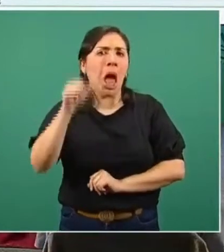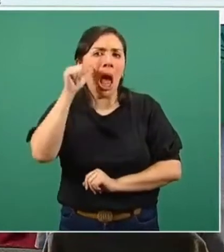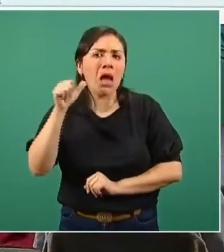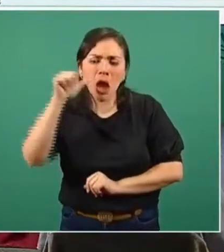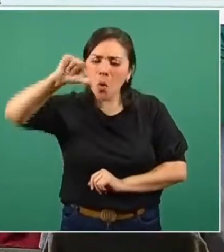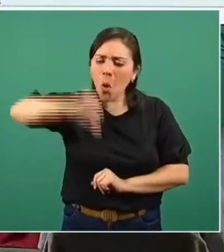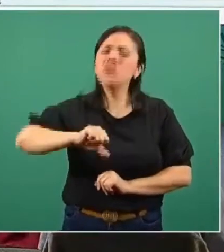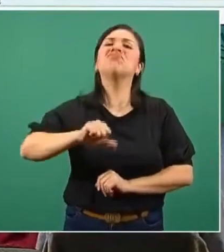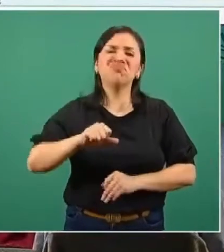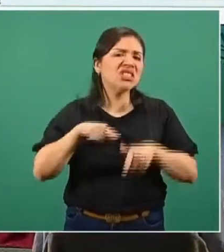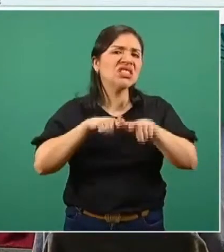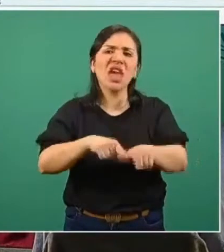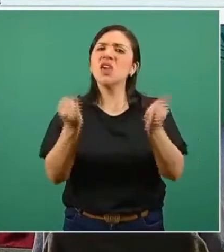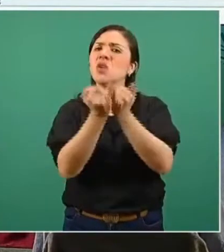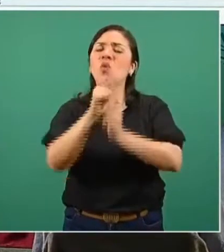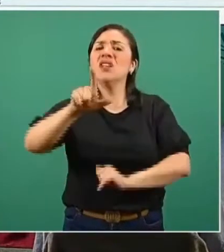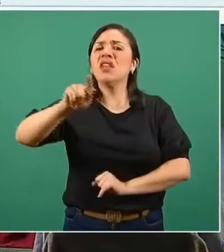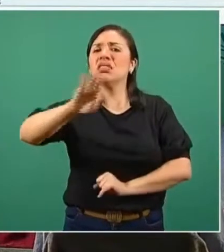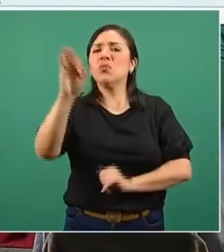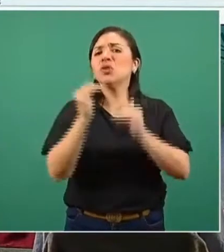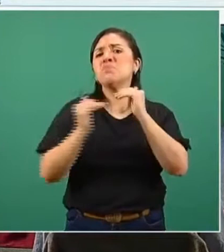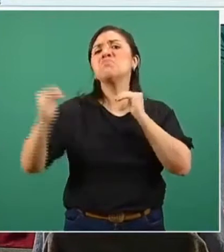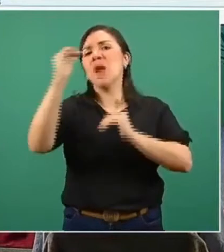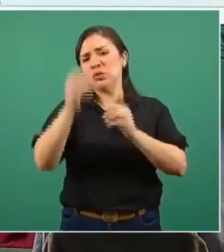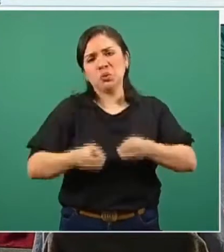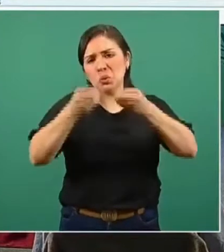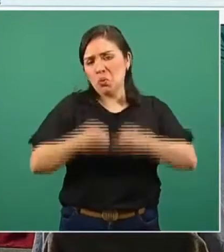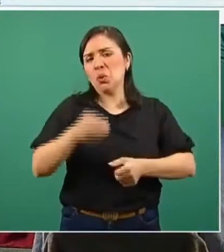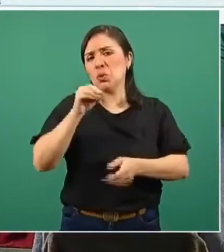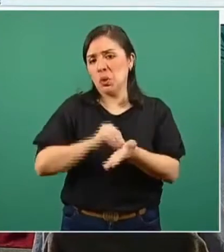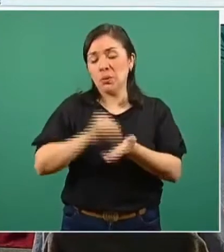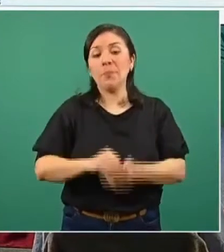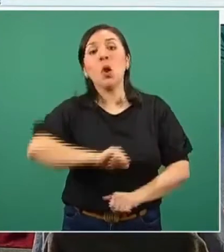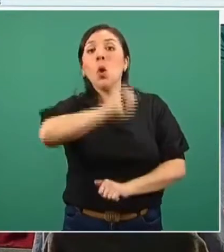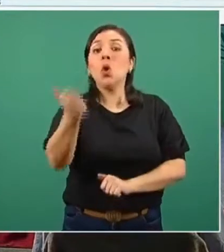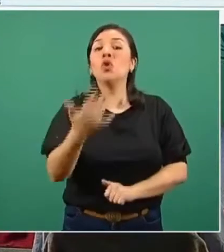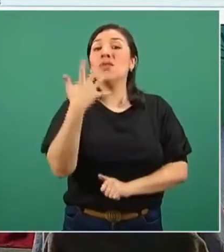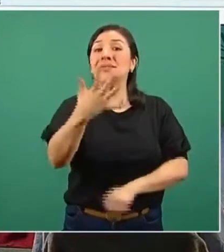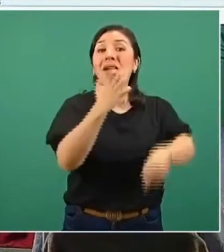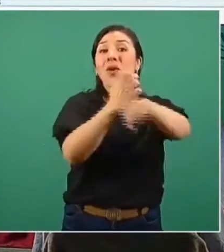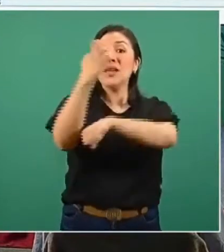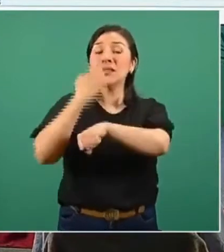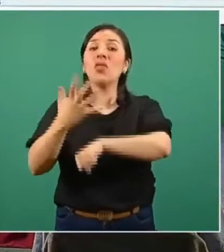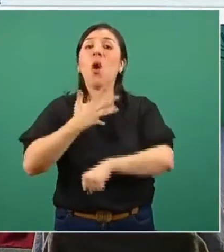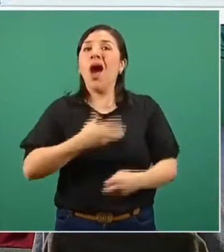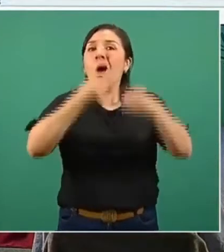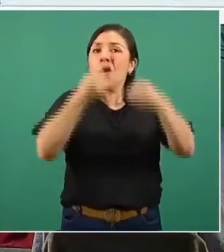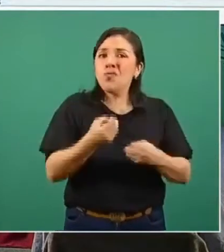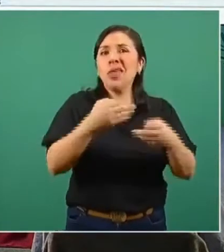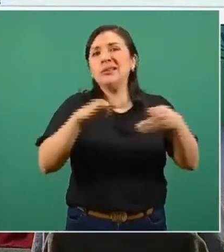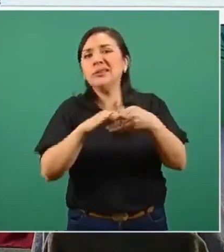del 70% de ocupación hospitalaria. 5 entidades federativas tienen una ocupación entre el 50